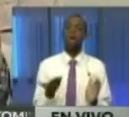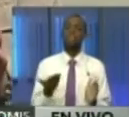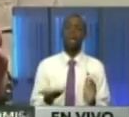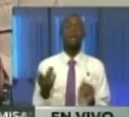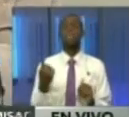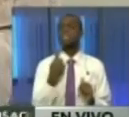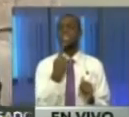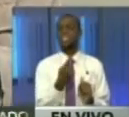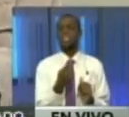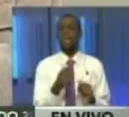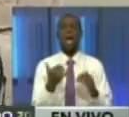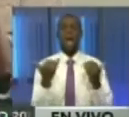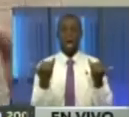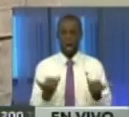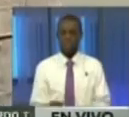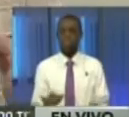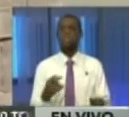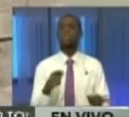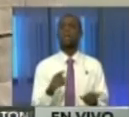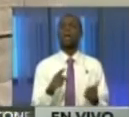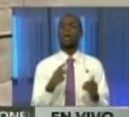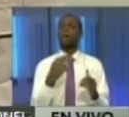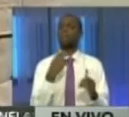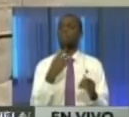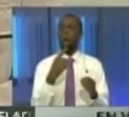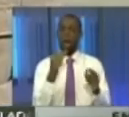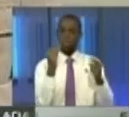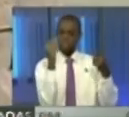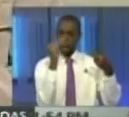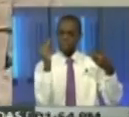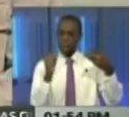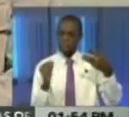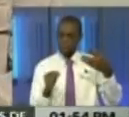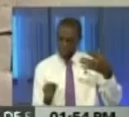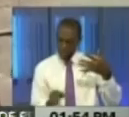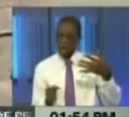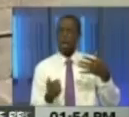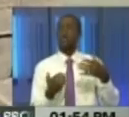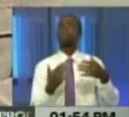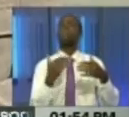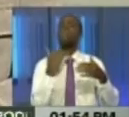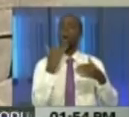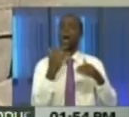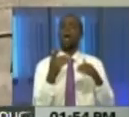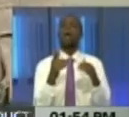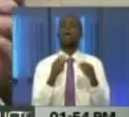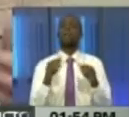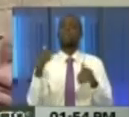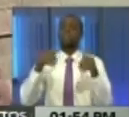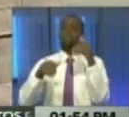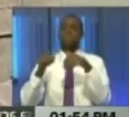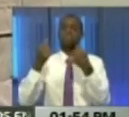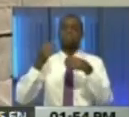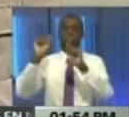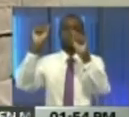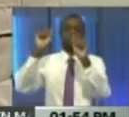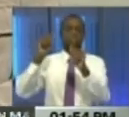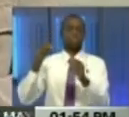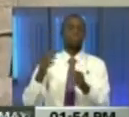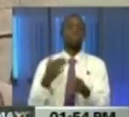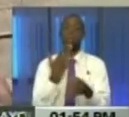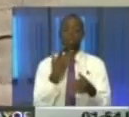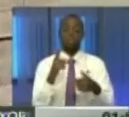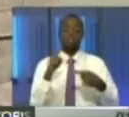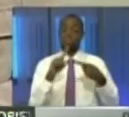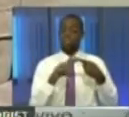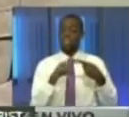cuenta dos aspectos fundamentales dentro del proceso para un referéndum revocatorio. En primer lugar, el